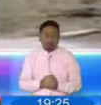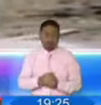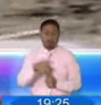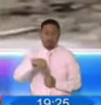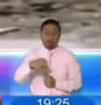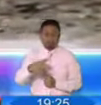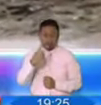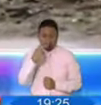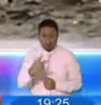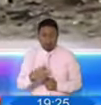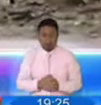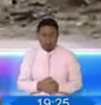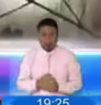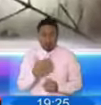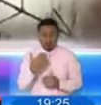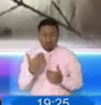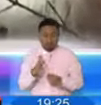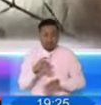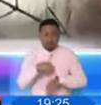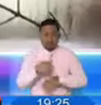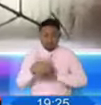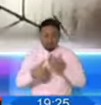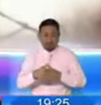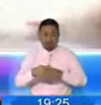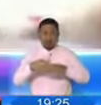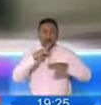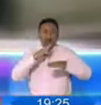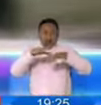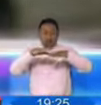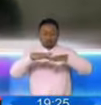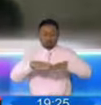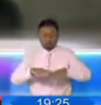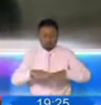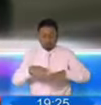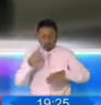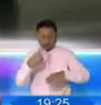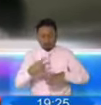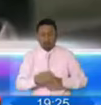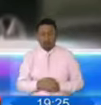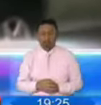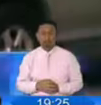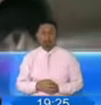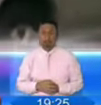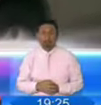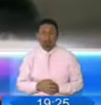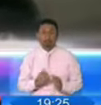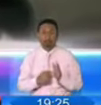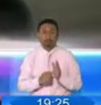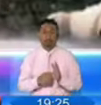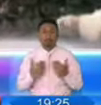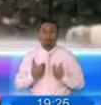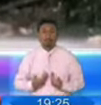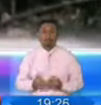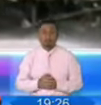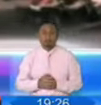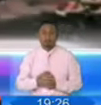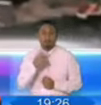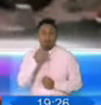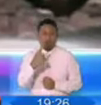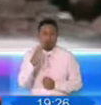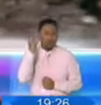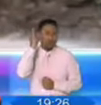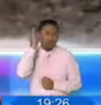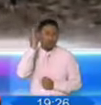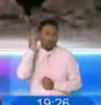pudo apreciar cuando ya se bajó la marea específicamente. Preliminarmente se dio a conocer que los cuerpos pertenecían a un hombre y